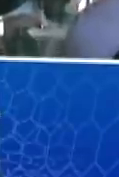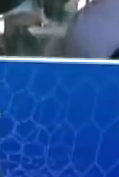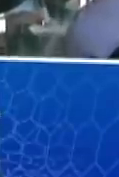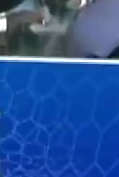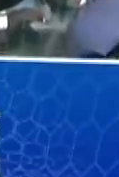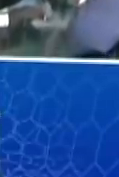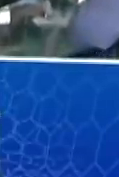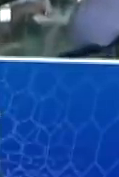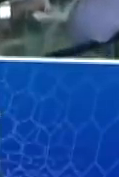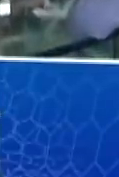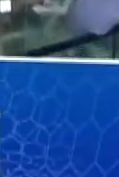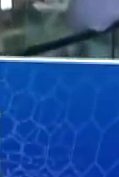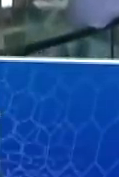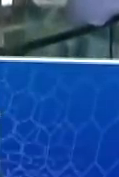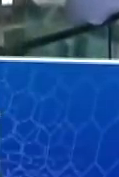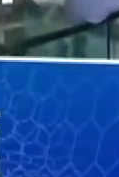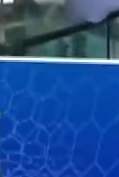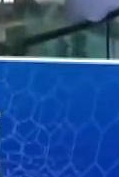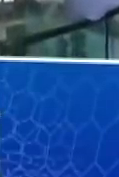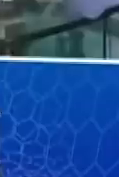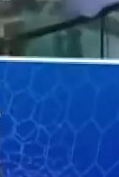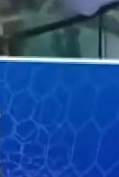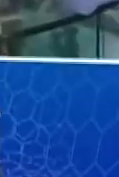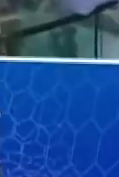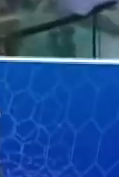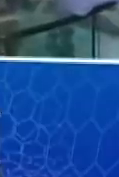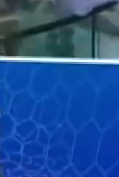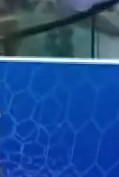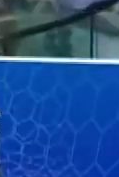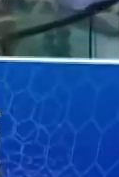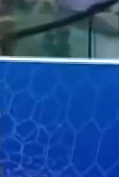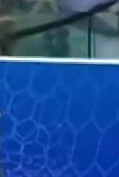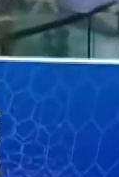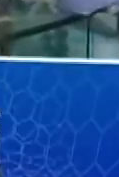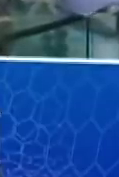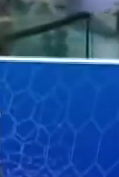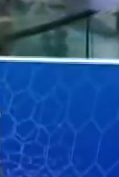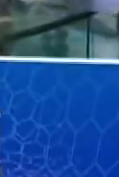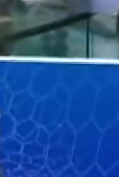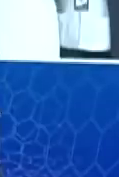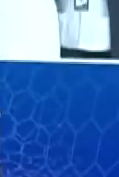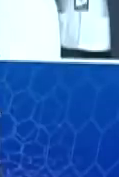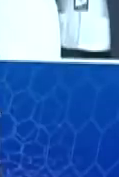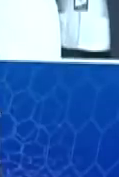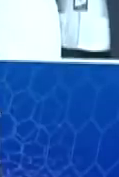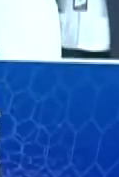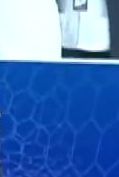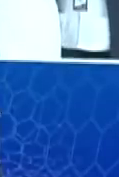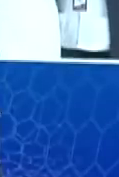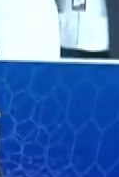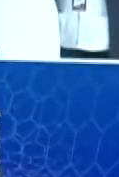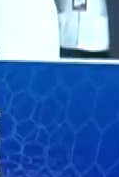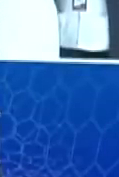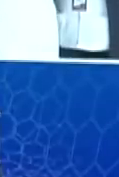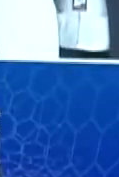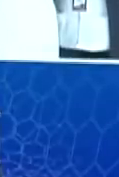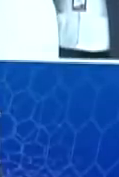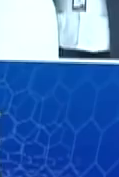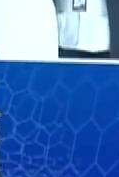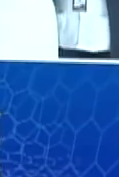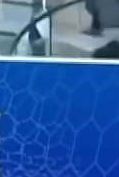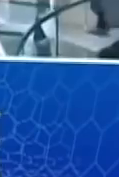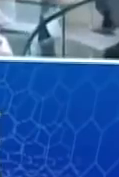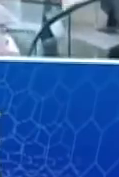tema junto al equipo de salud de La Guaira, pero además están preparados todos los estados para la